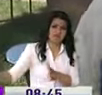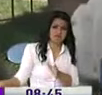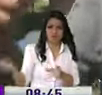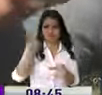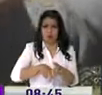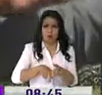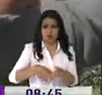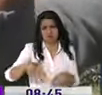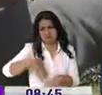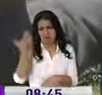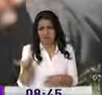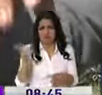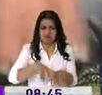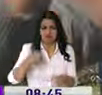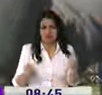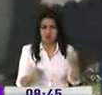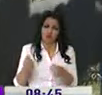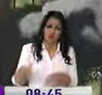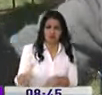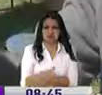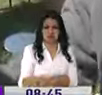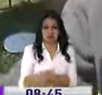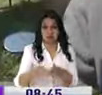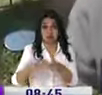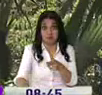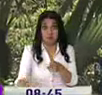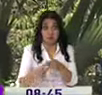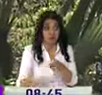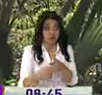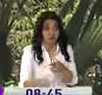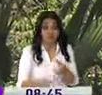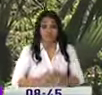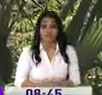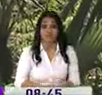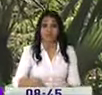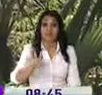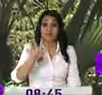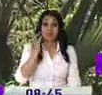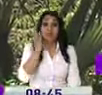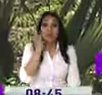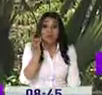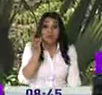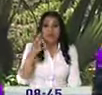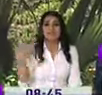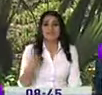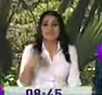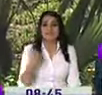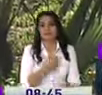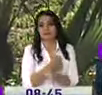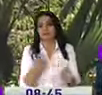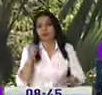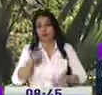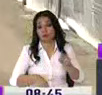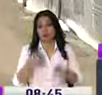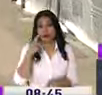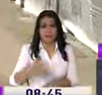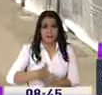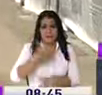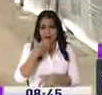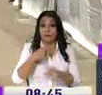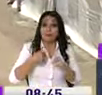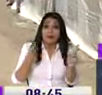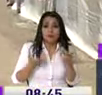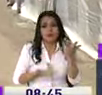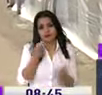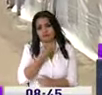sale ahí, va soplado. 5 mujeres no lograron esquivar al chofer rabioso, quien supuestamente actuó bajo efectos del